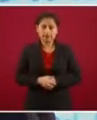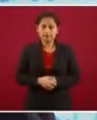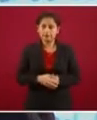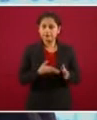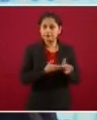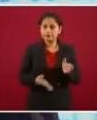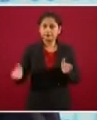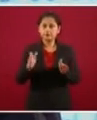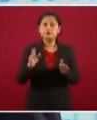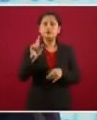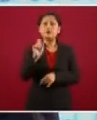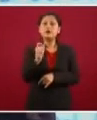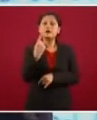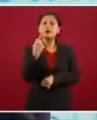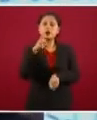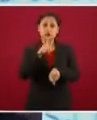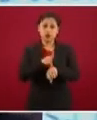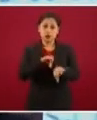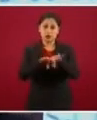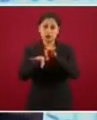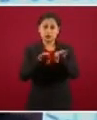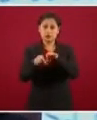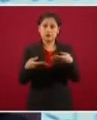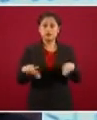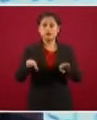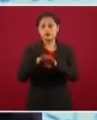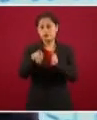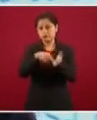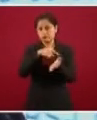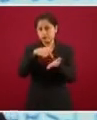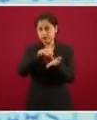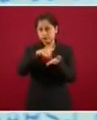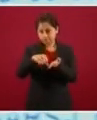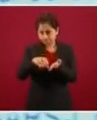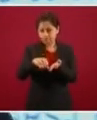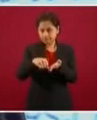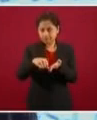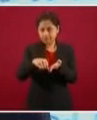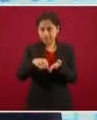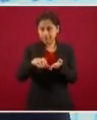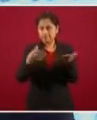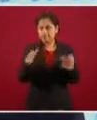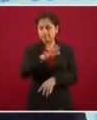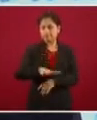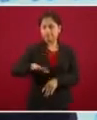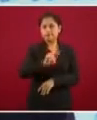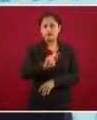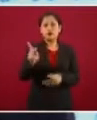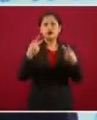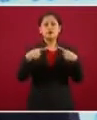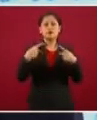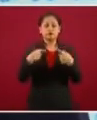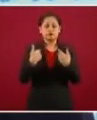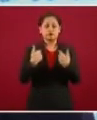días hábiles, 21 días hábiles. Entonces, también que tengan conciencia de que la reducción de movilidad